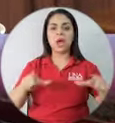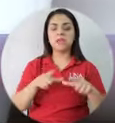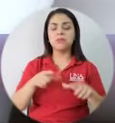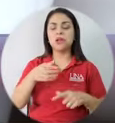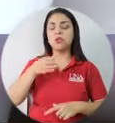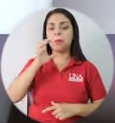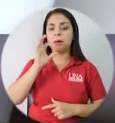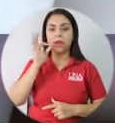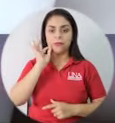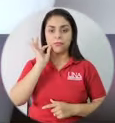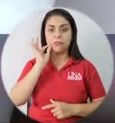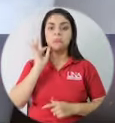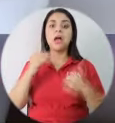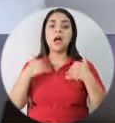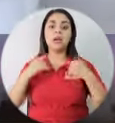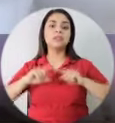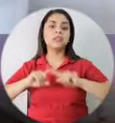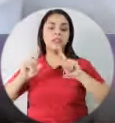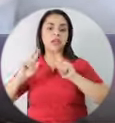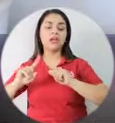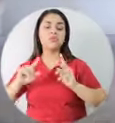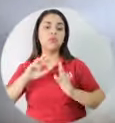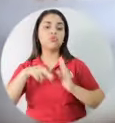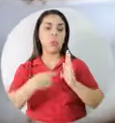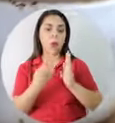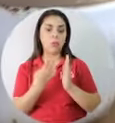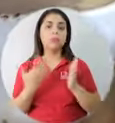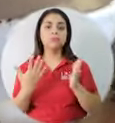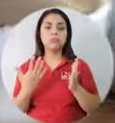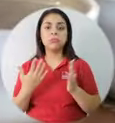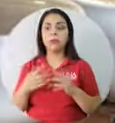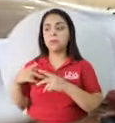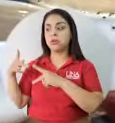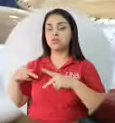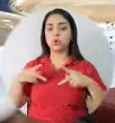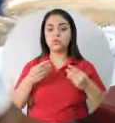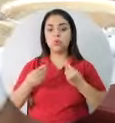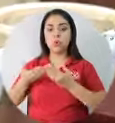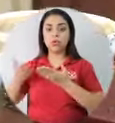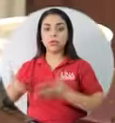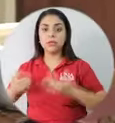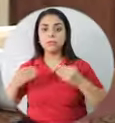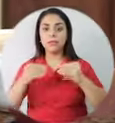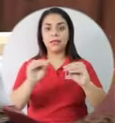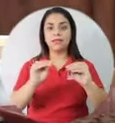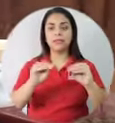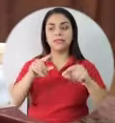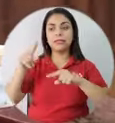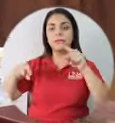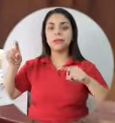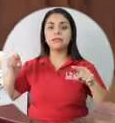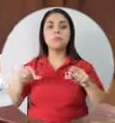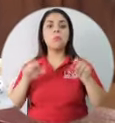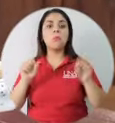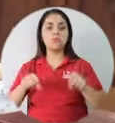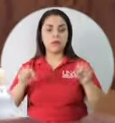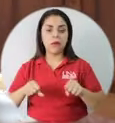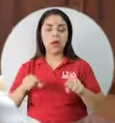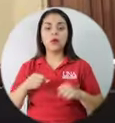rol adicional donde puede haber un encadenamiento de los mismos tostadores y de diferentes productores, y es la